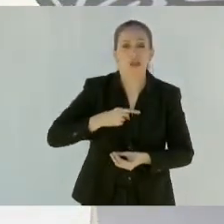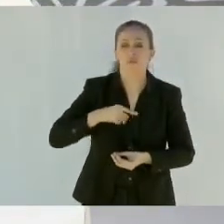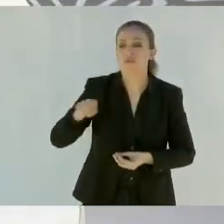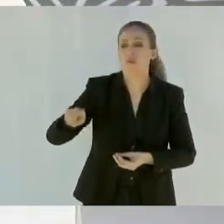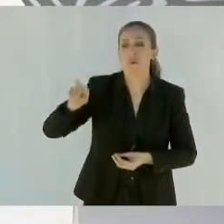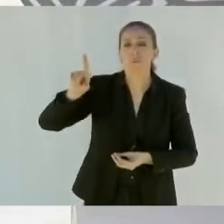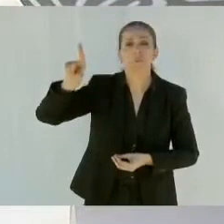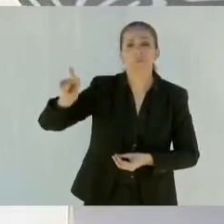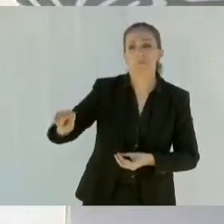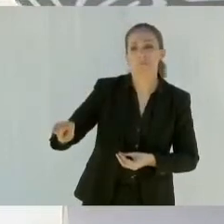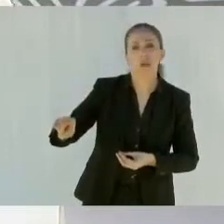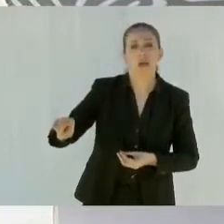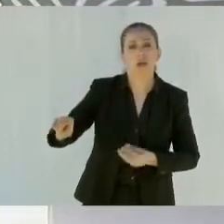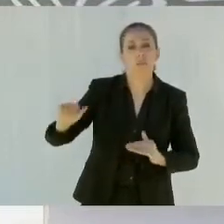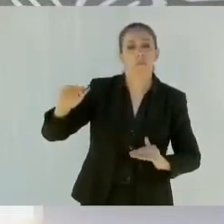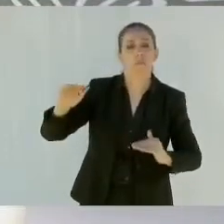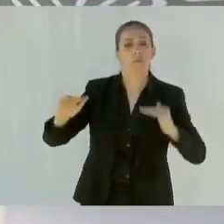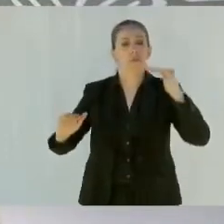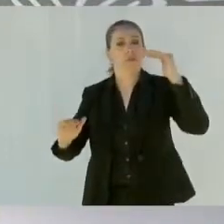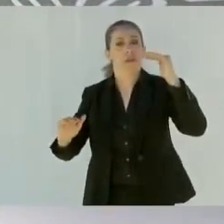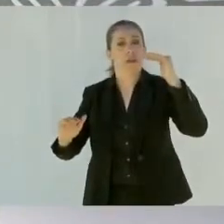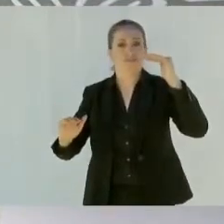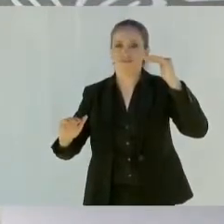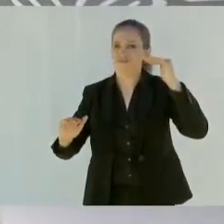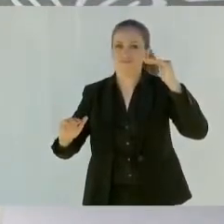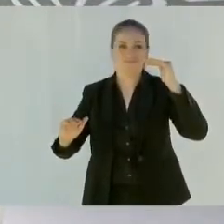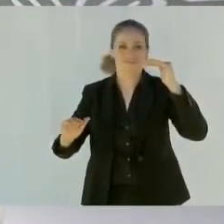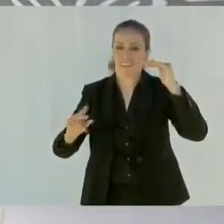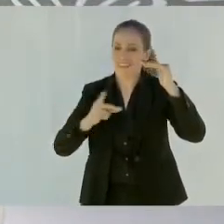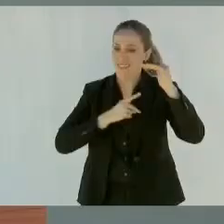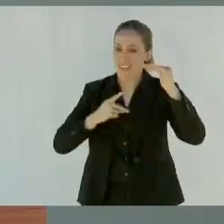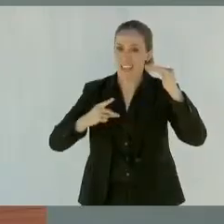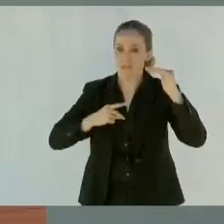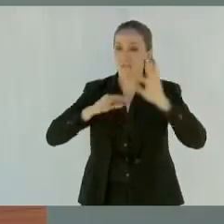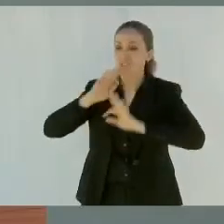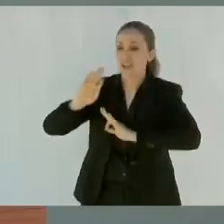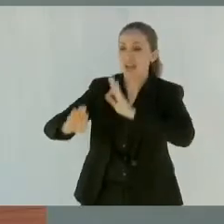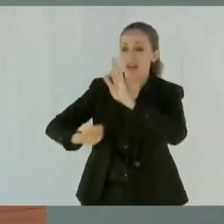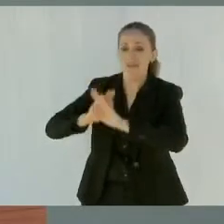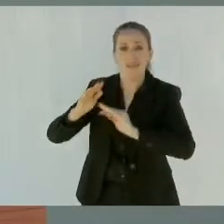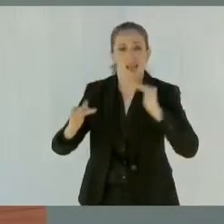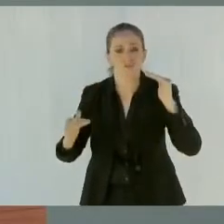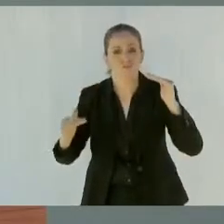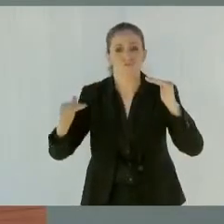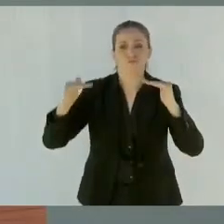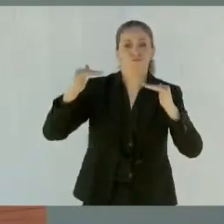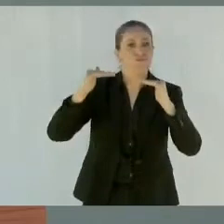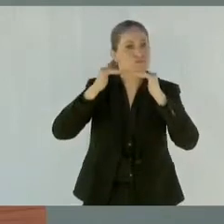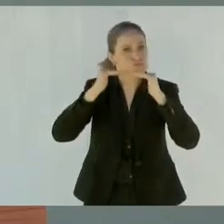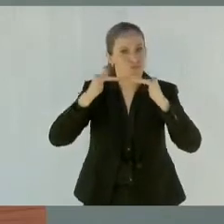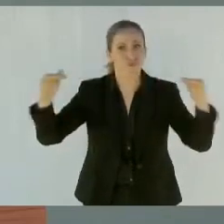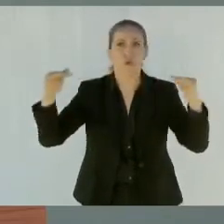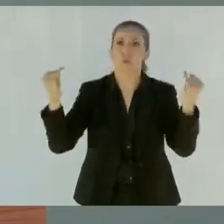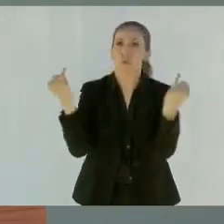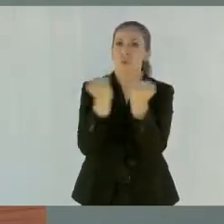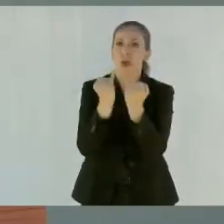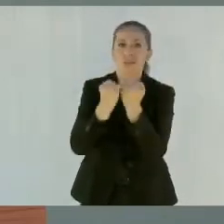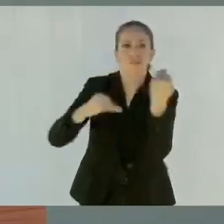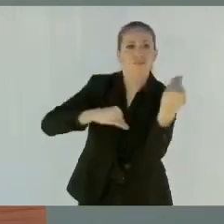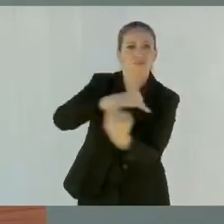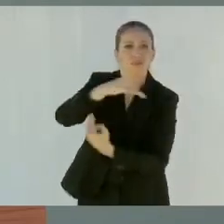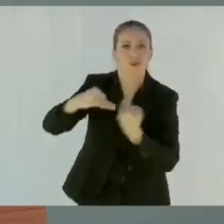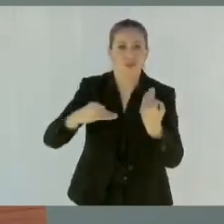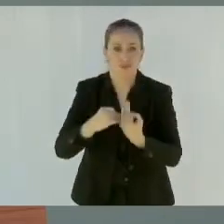desiguales. Cuando se llegó a la presidencia de la